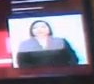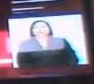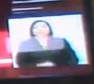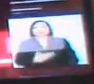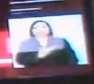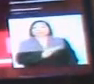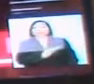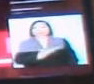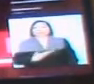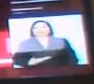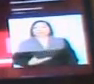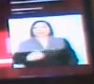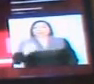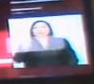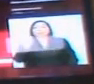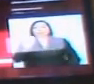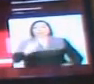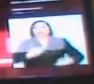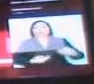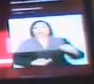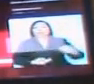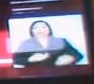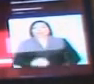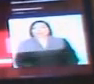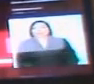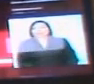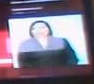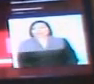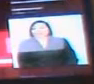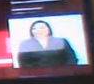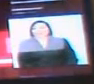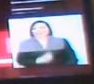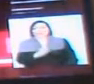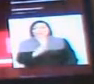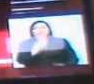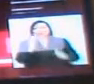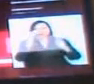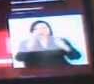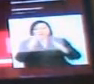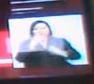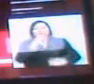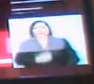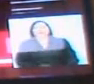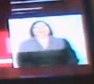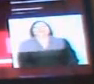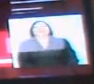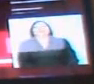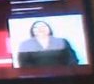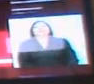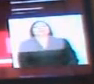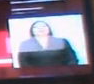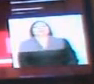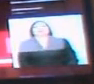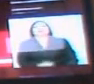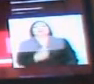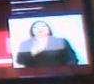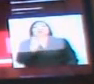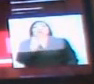Señor presidente del Poder Judicial. Su Eminencia Cardenal Primado.